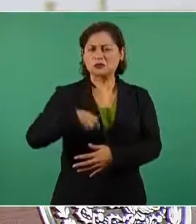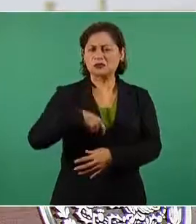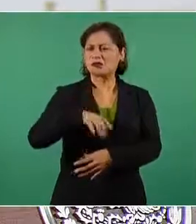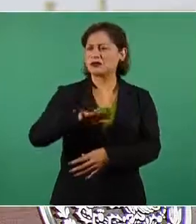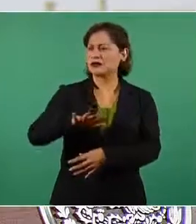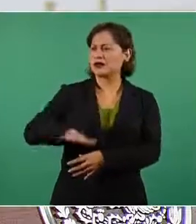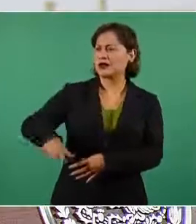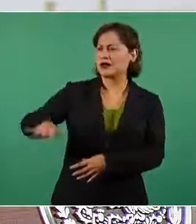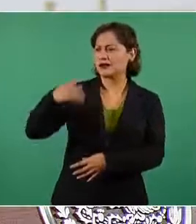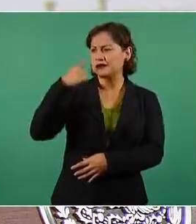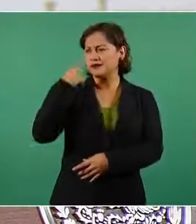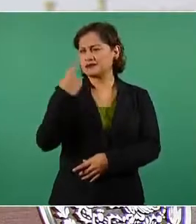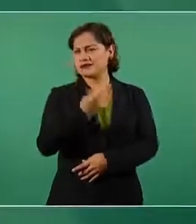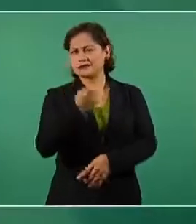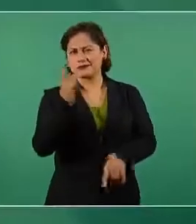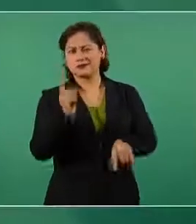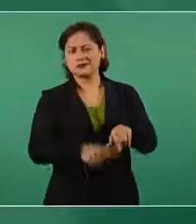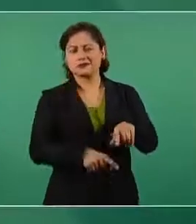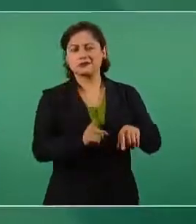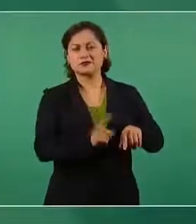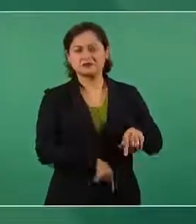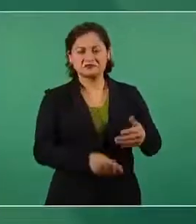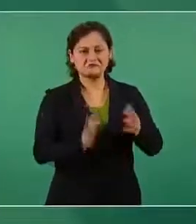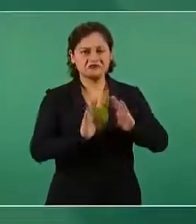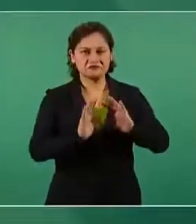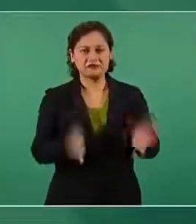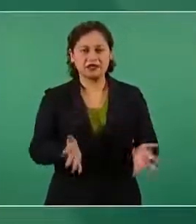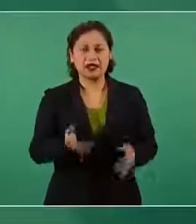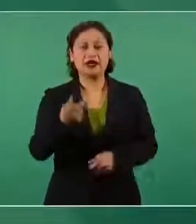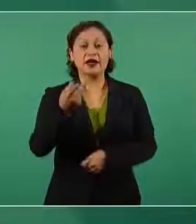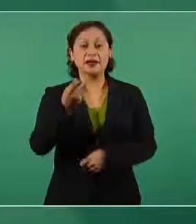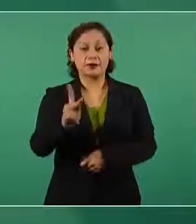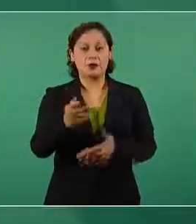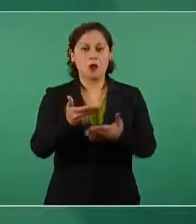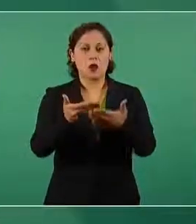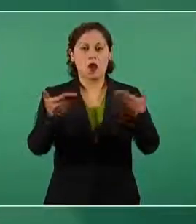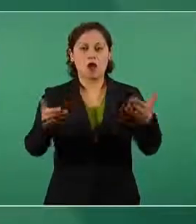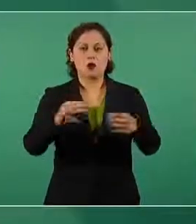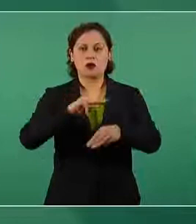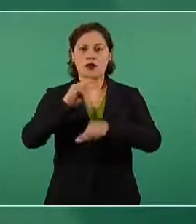internalizando esta nueva realidad.